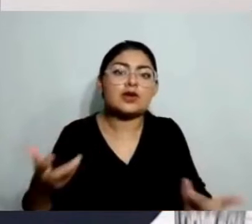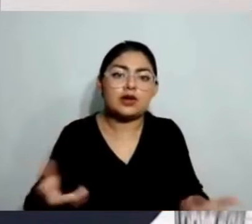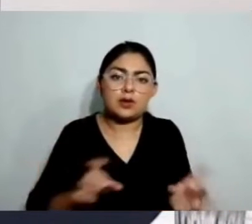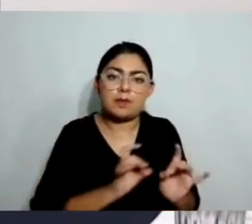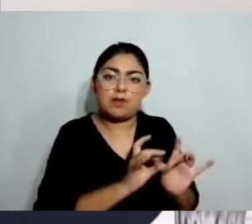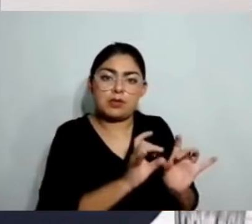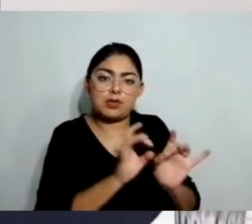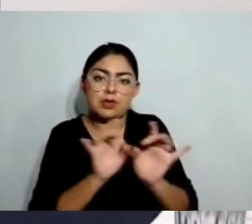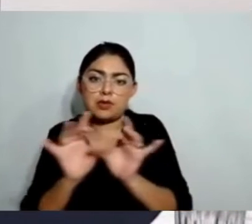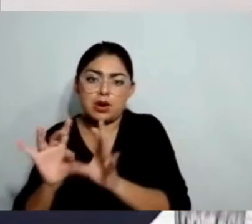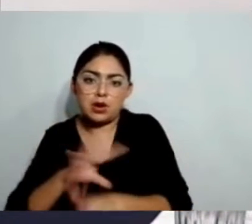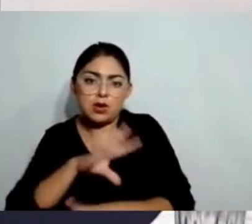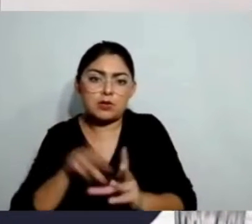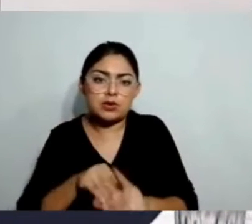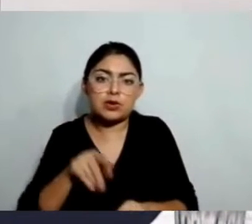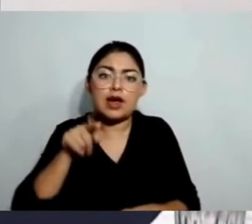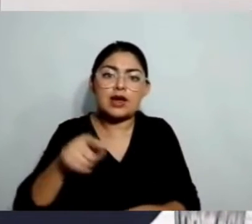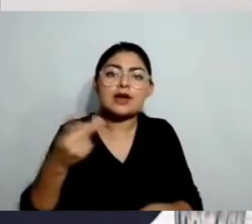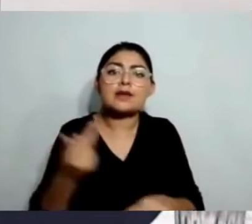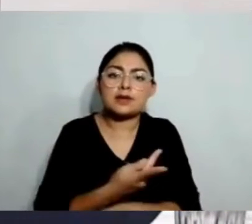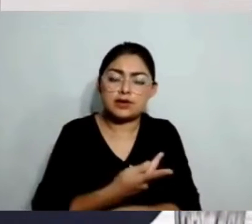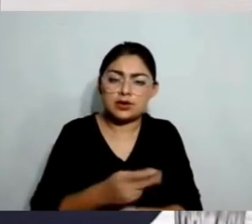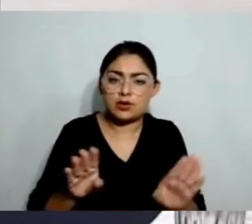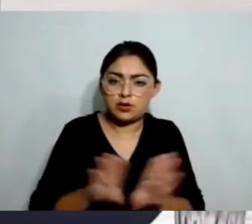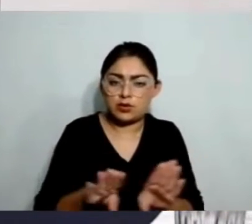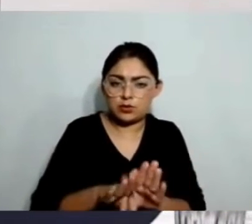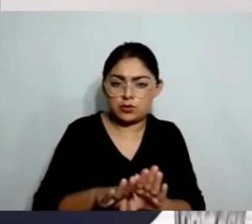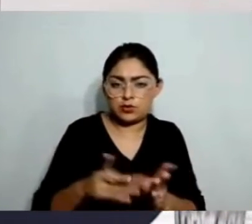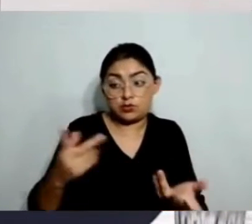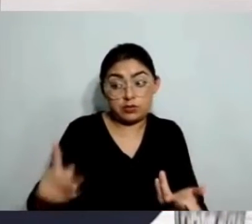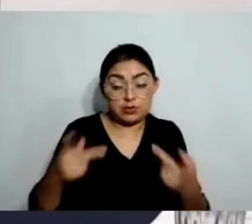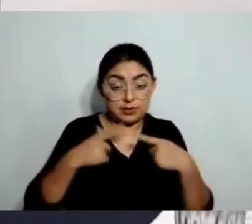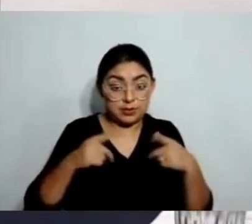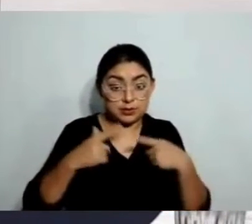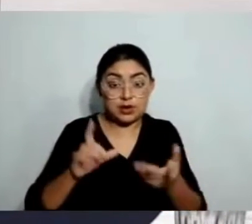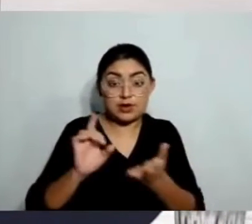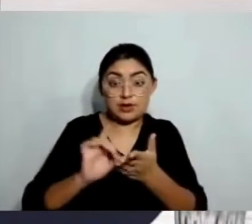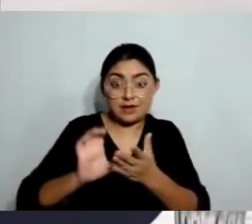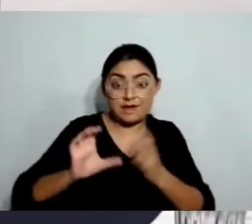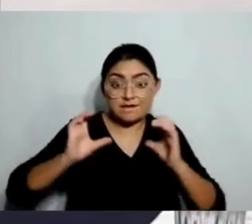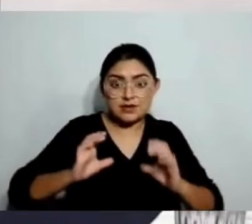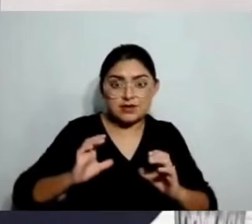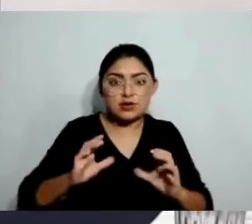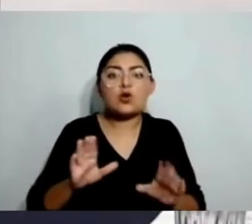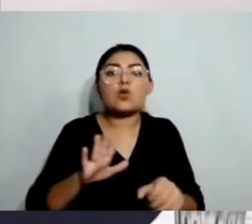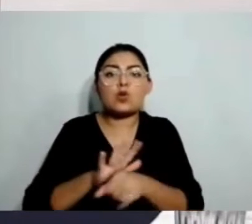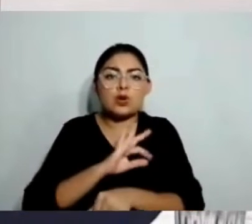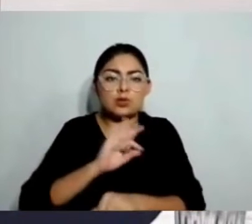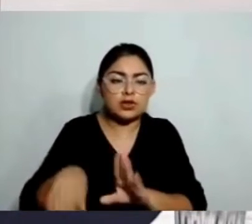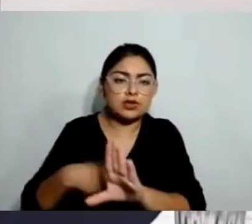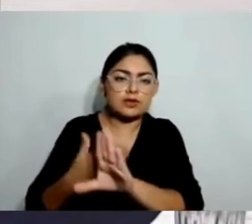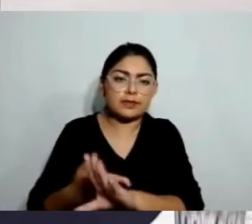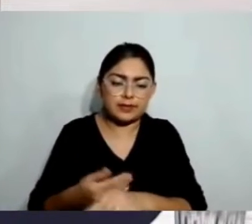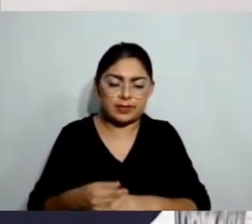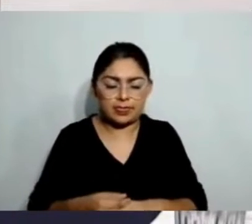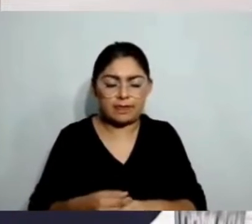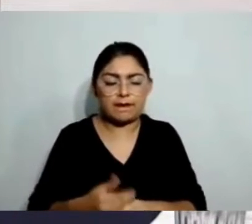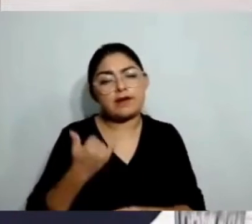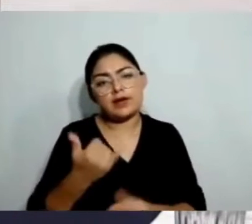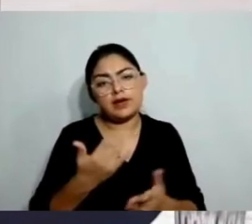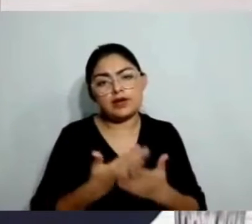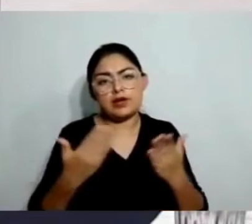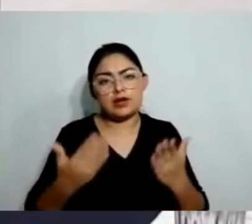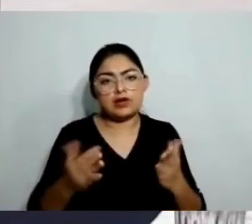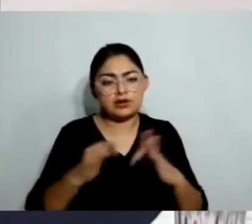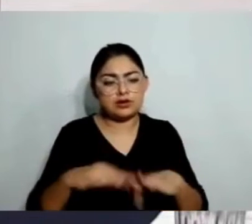relevancia podría tener una diversidad funcional y por último la perspectiva intercultural que sobre eso me parece un gran desarrollo